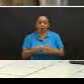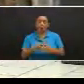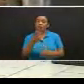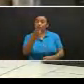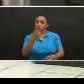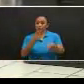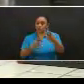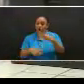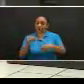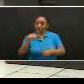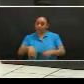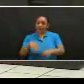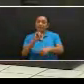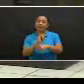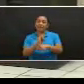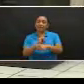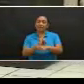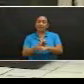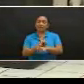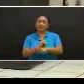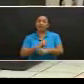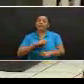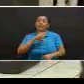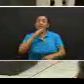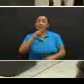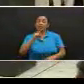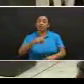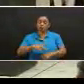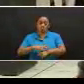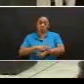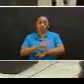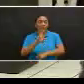viene a congregarse y ser oveja, no puede ser